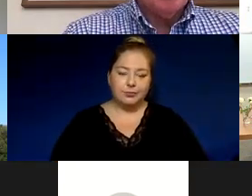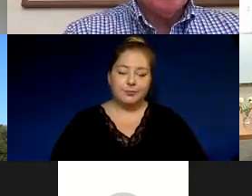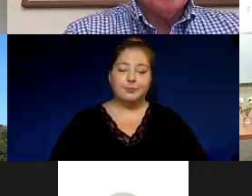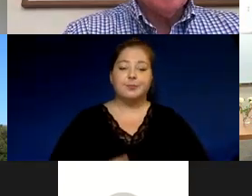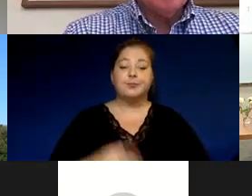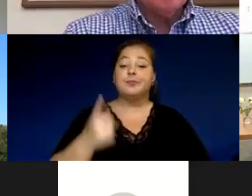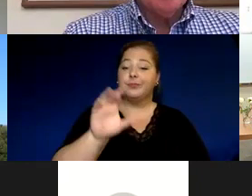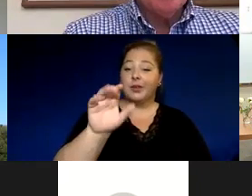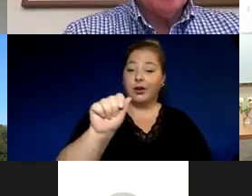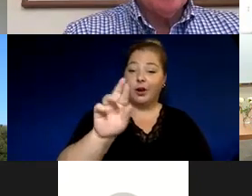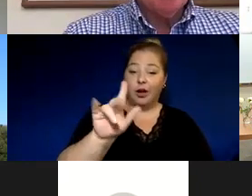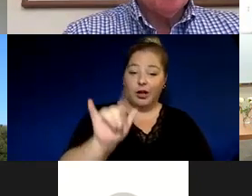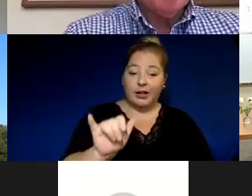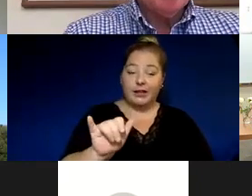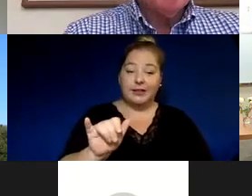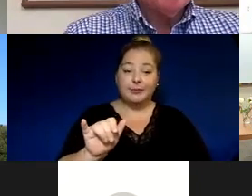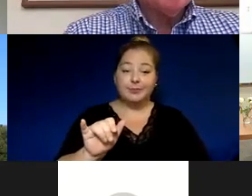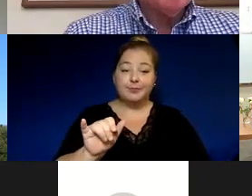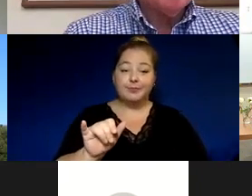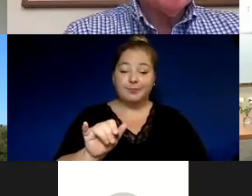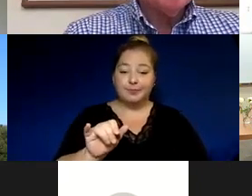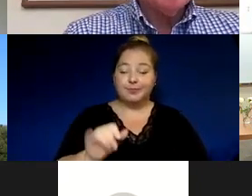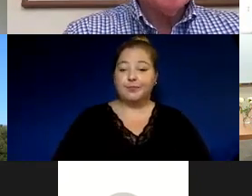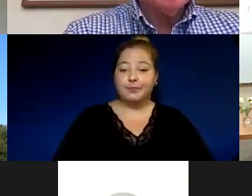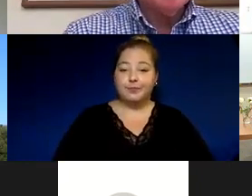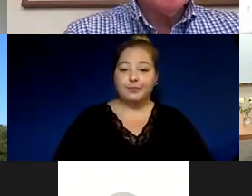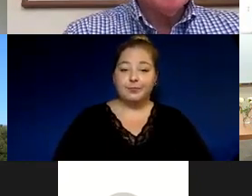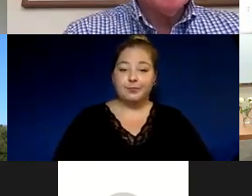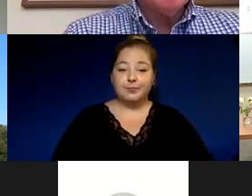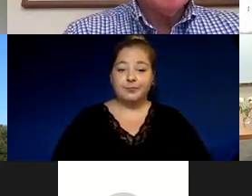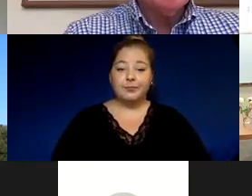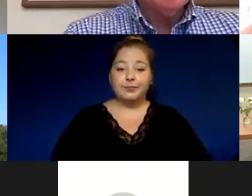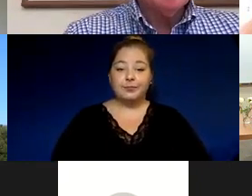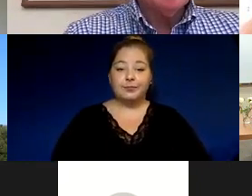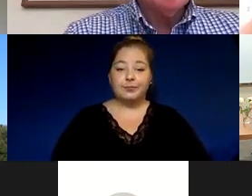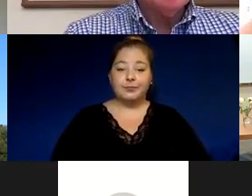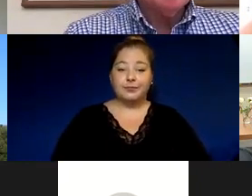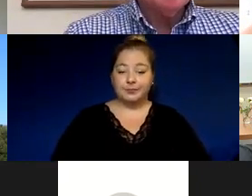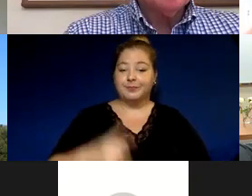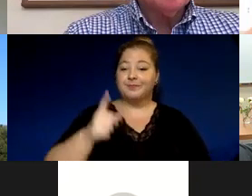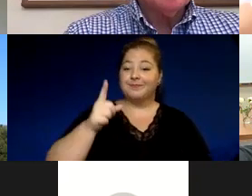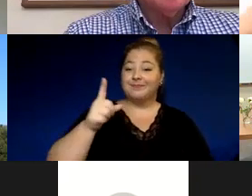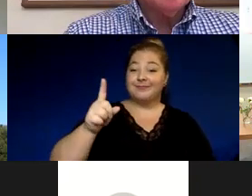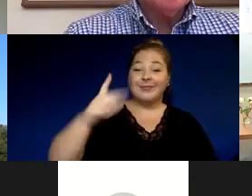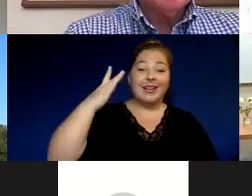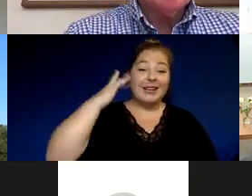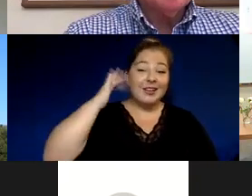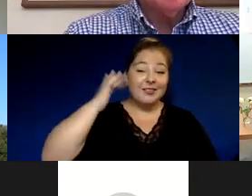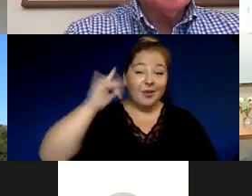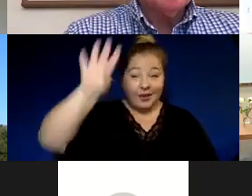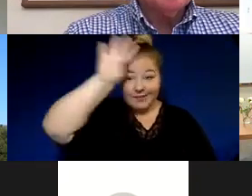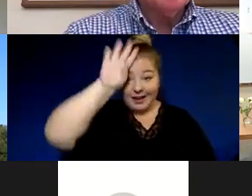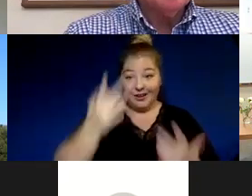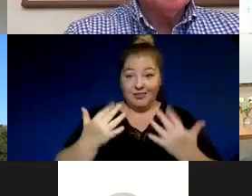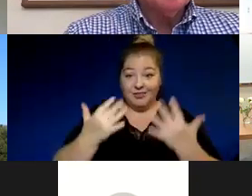jefe Nichols. Ahora, Susie Brady, encargada de información con Cal Fire. ¿Qué nos tiene